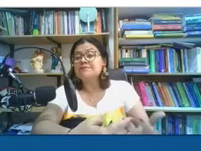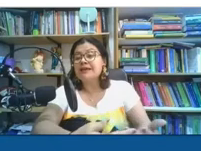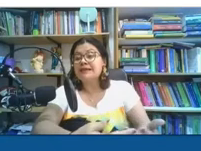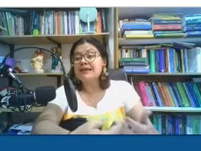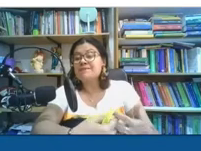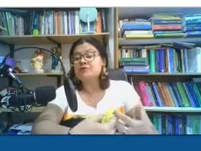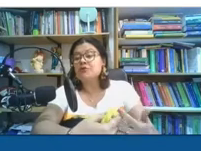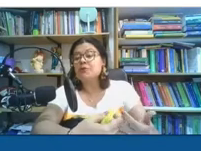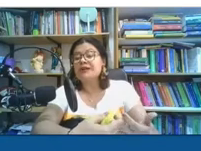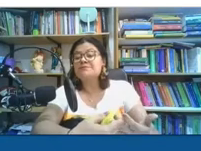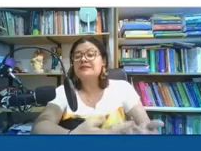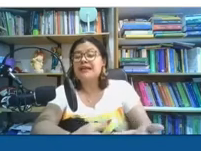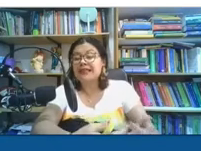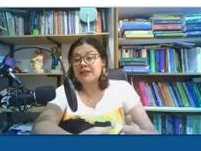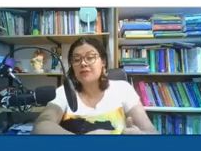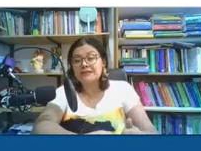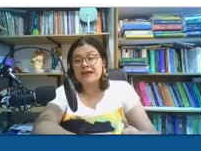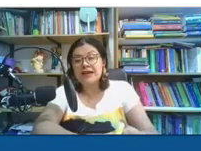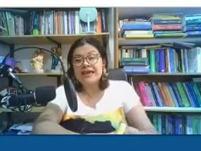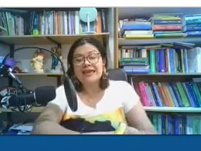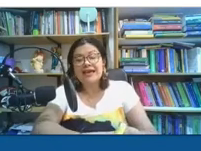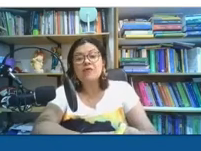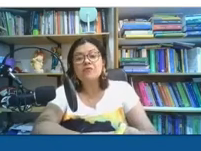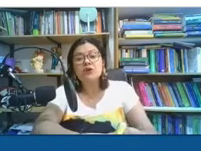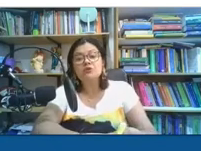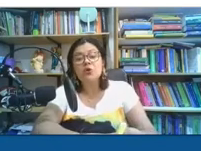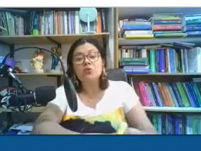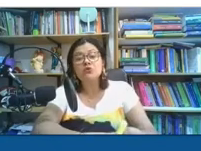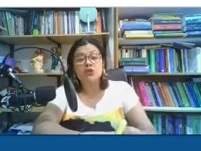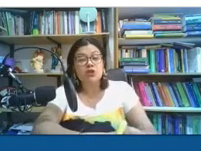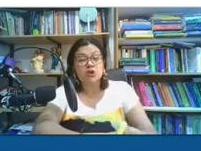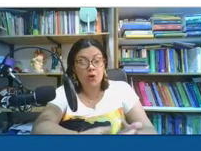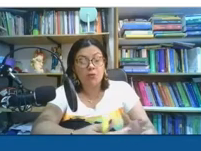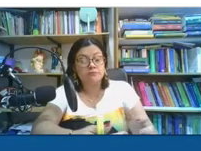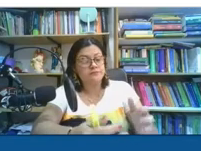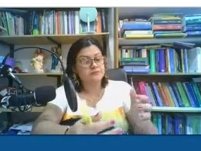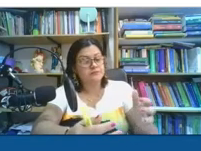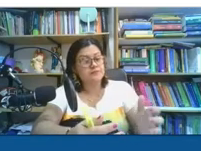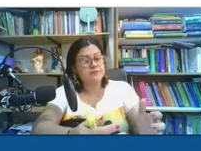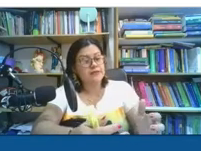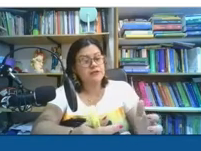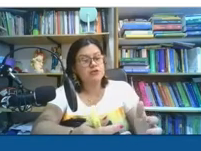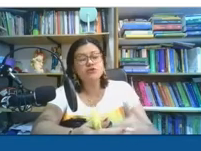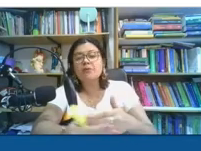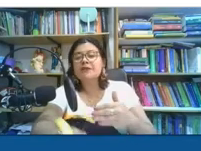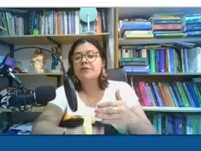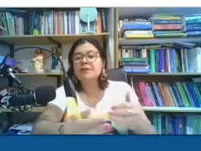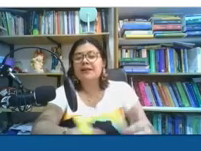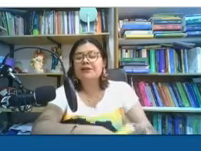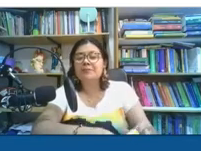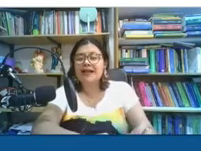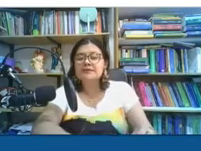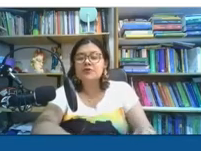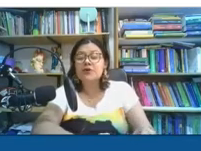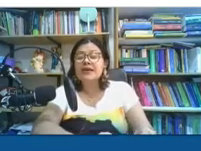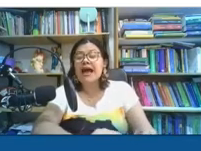experiencia y nosotros poder expresar la nuestra en cada uno de los concursos y cómo nos hemos venido preparando